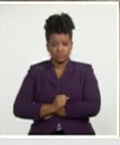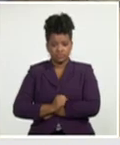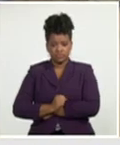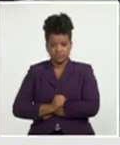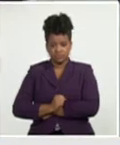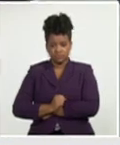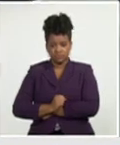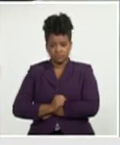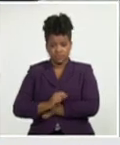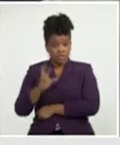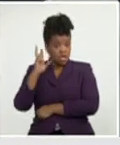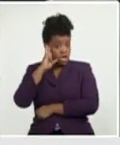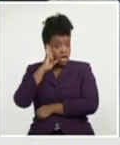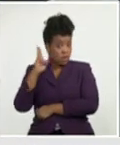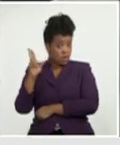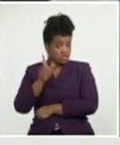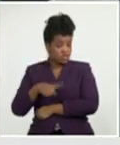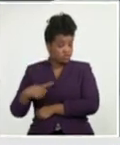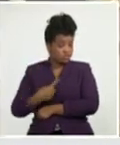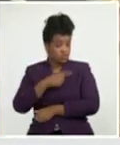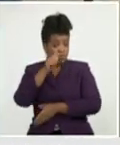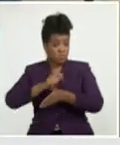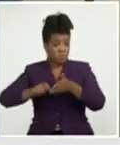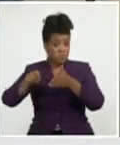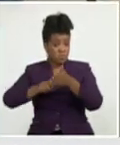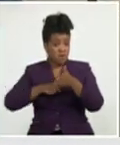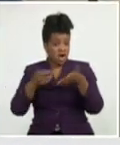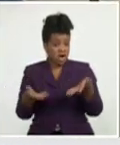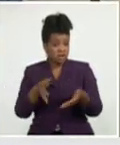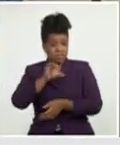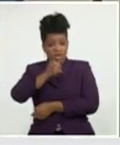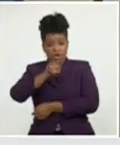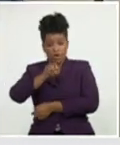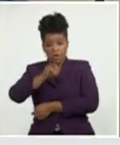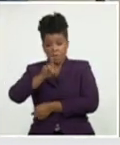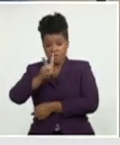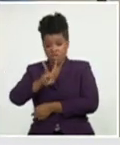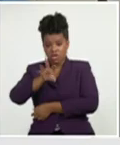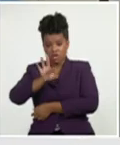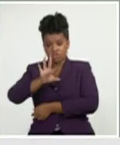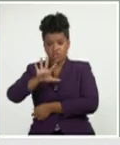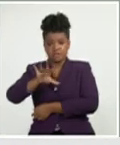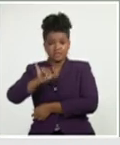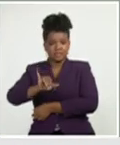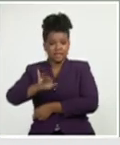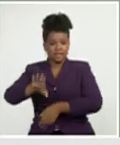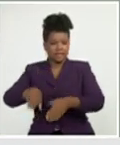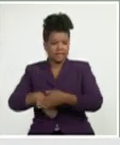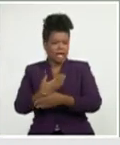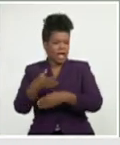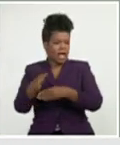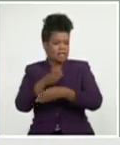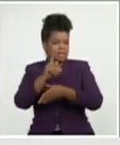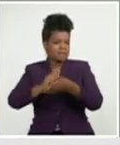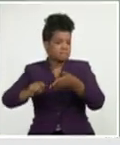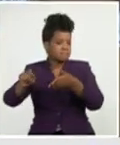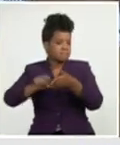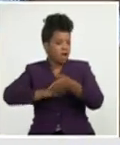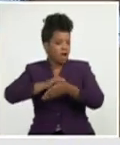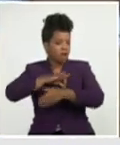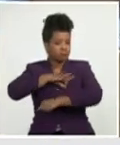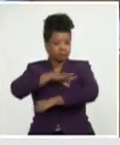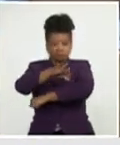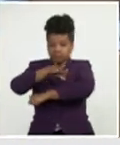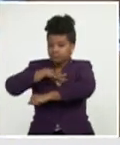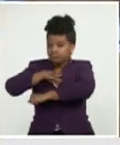al que apostó Soberana es un esquema de 0, 28, 56 días. Es un esquema que va diseñado a